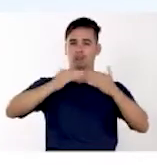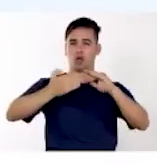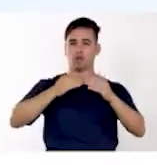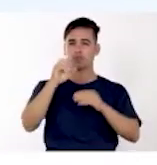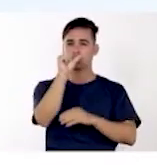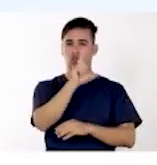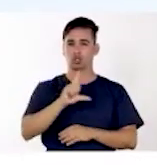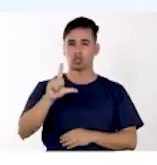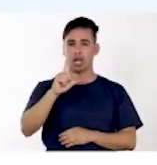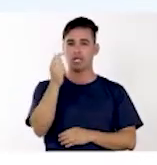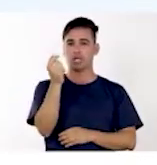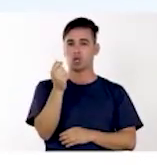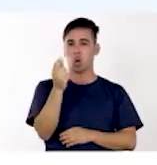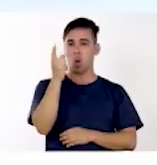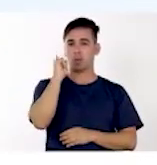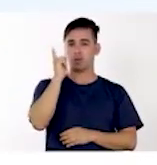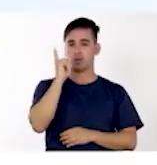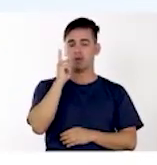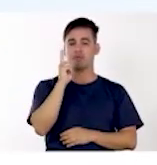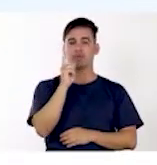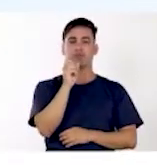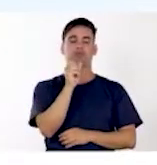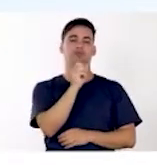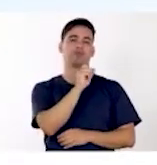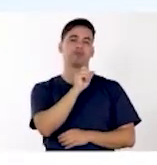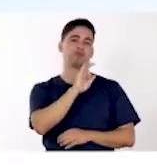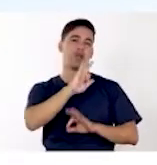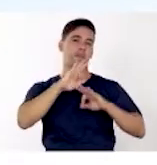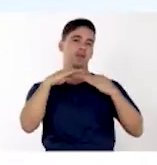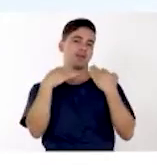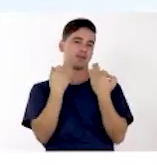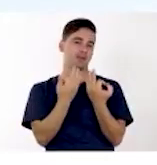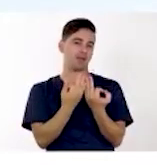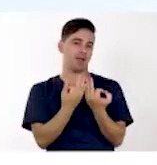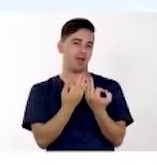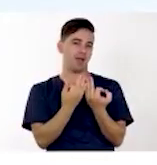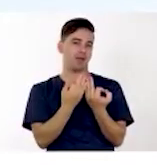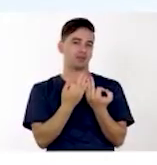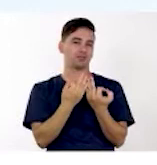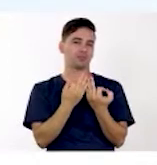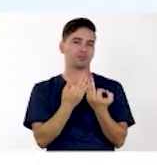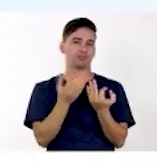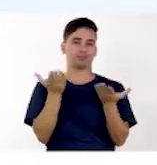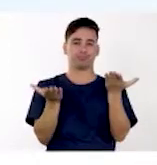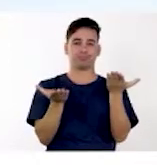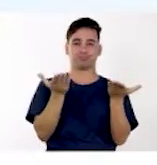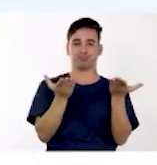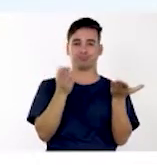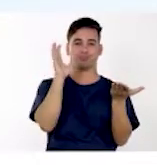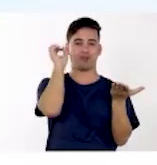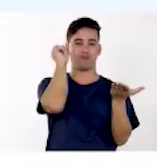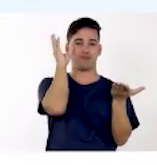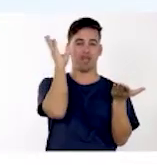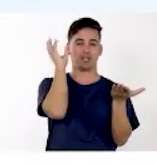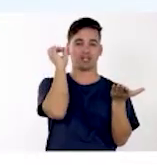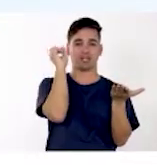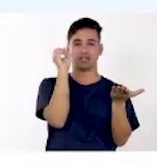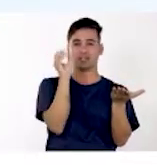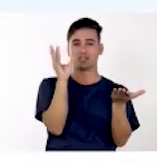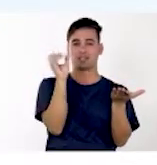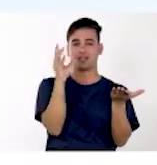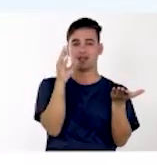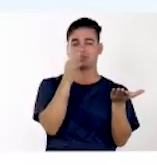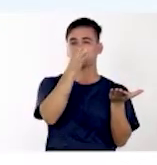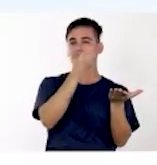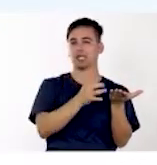social, económico y familiar cuando fantasía y realidad se igualan para darnos una nueva realidad. Esa es